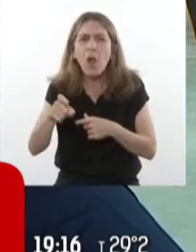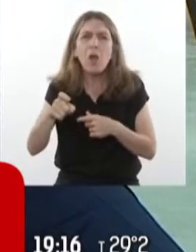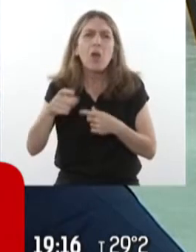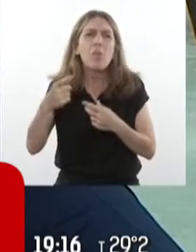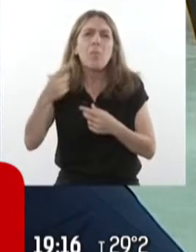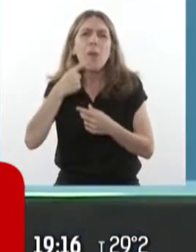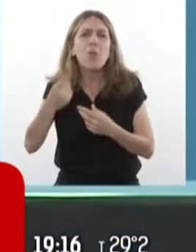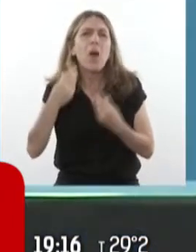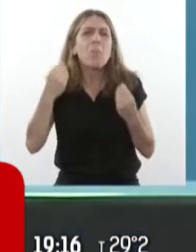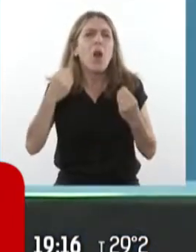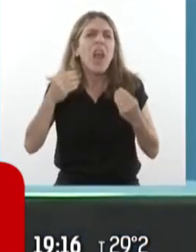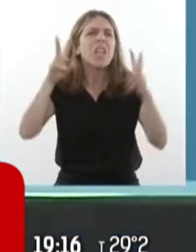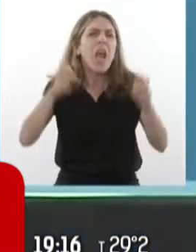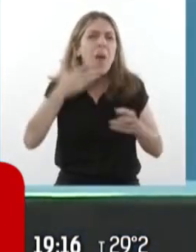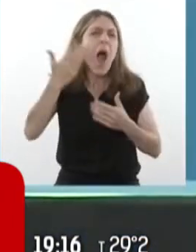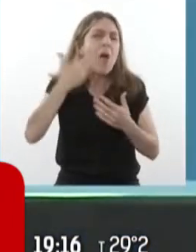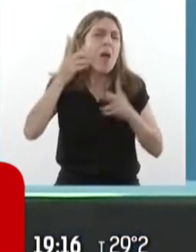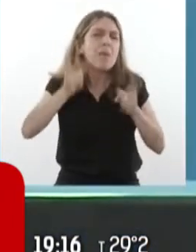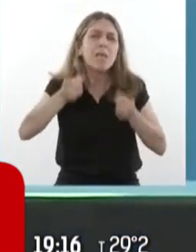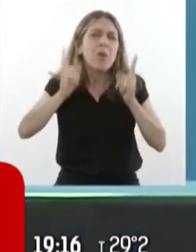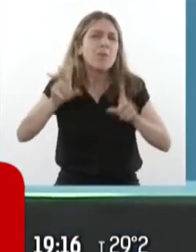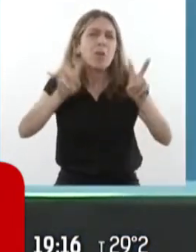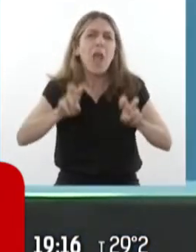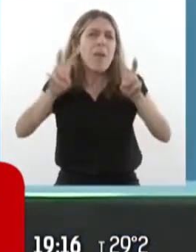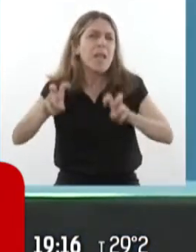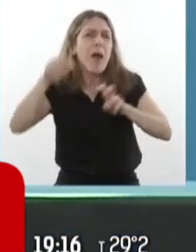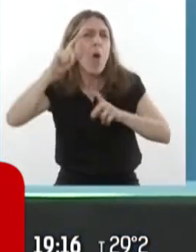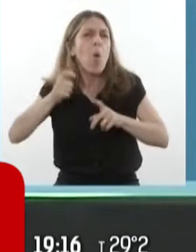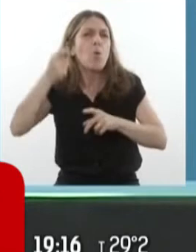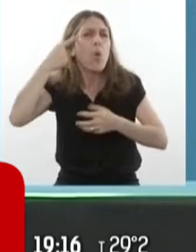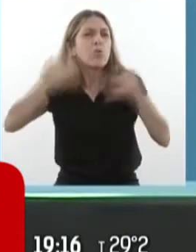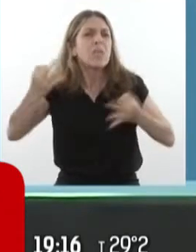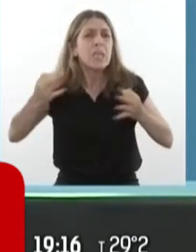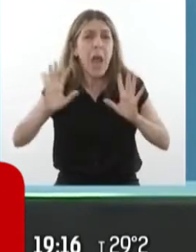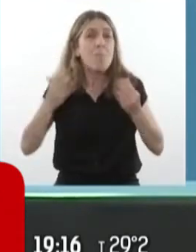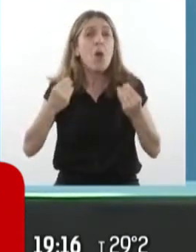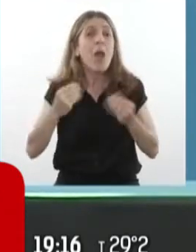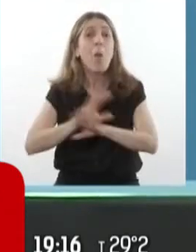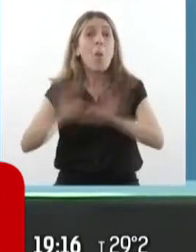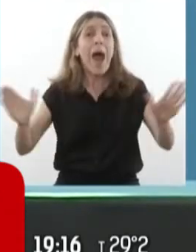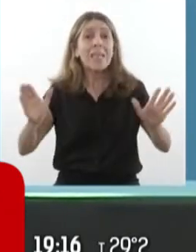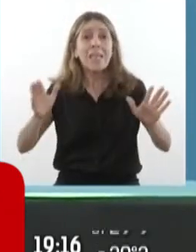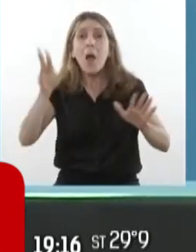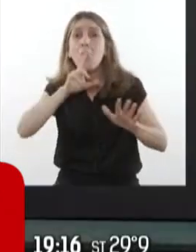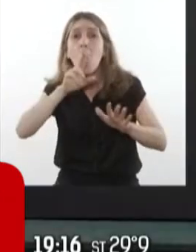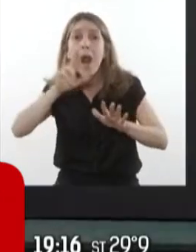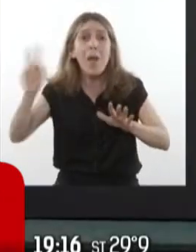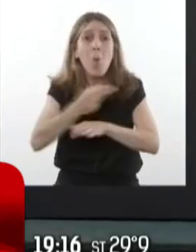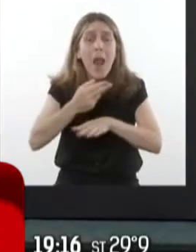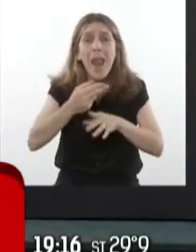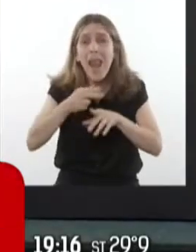la justicia, yo insisto en hablar de la justicia, entre otras cosas, para que no existan más Úrsulas, para que no existan más